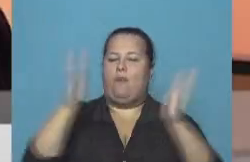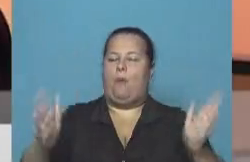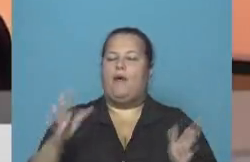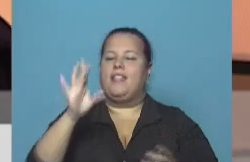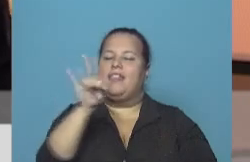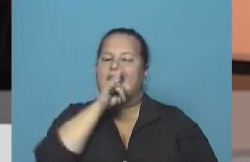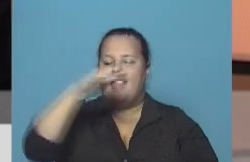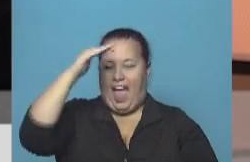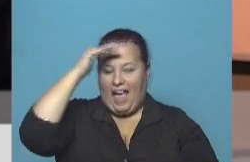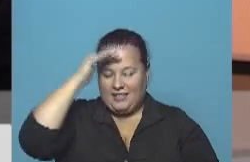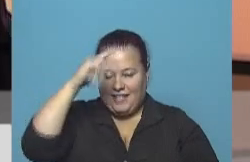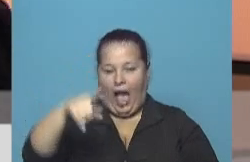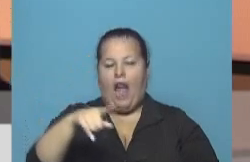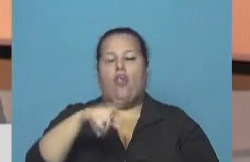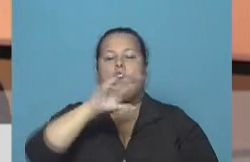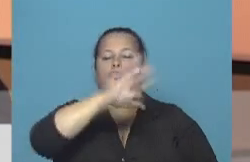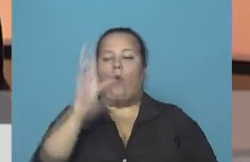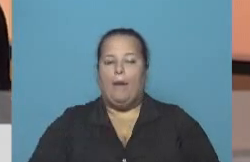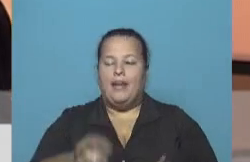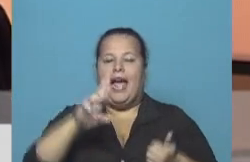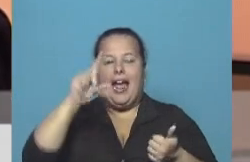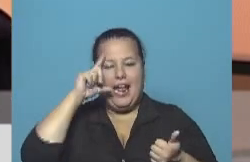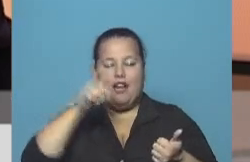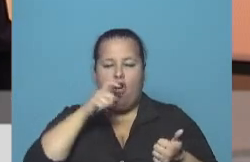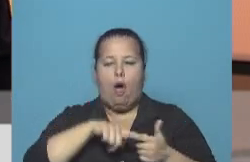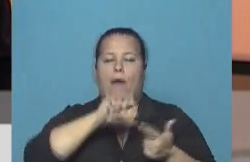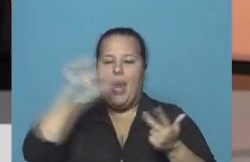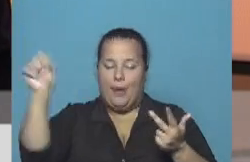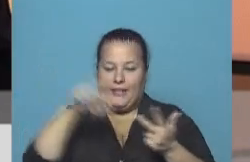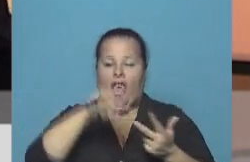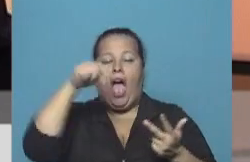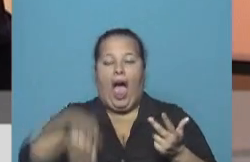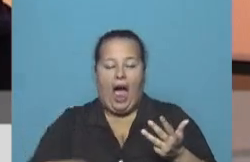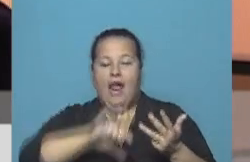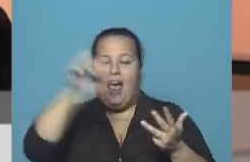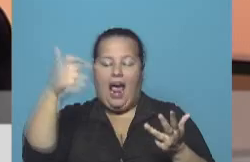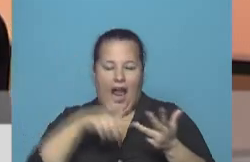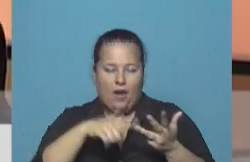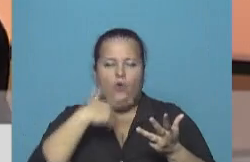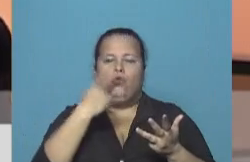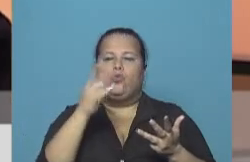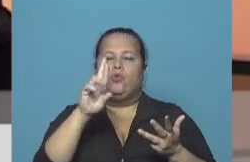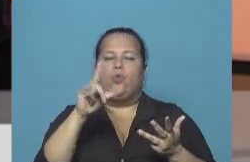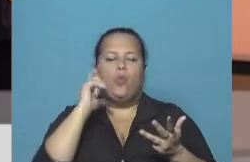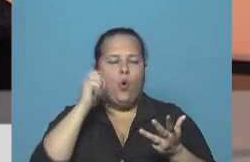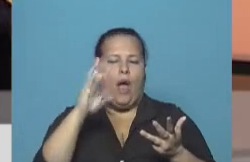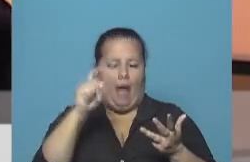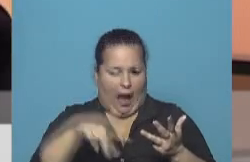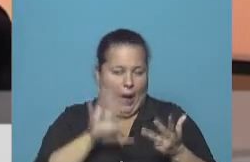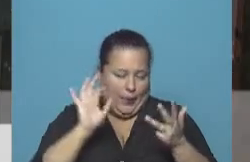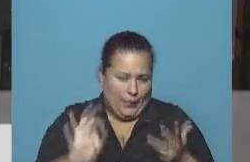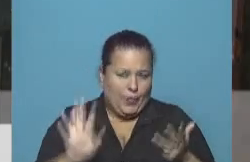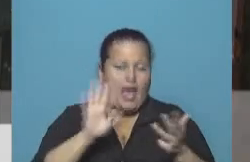marcelo gallardo sudamericana recopa y la libertadores en este momento acaba y también la suruga bank hasta ahí vamos